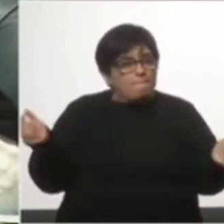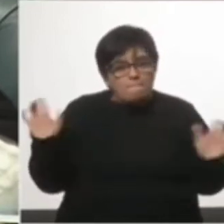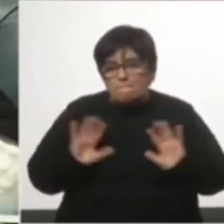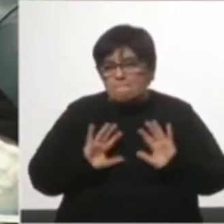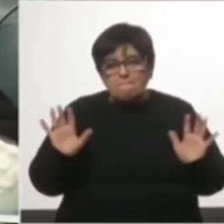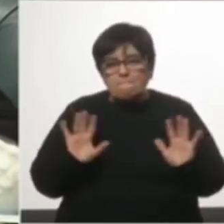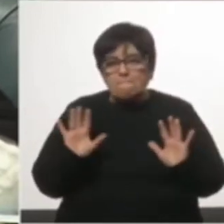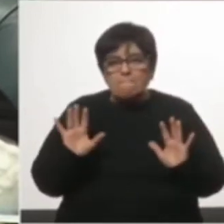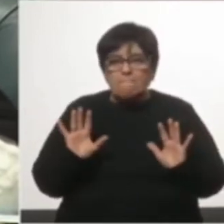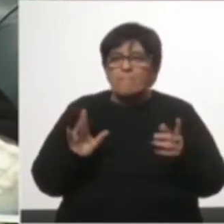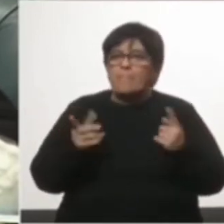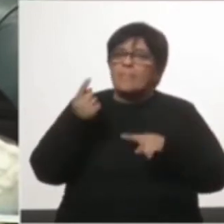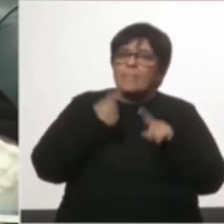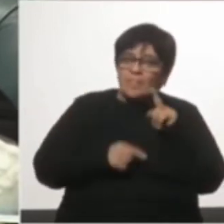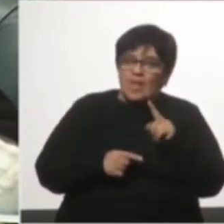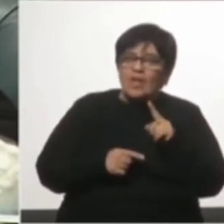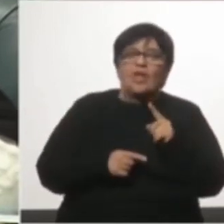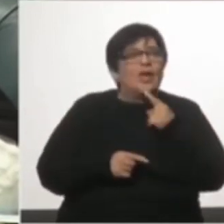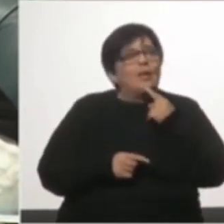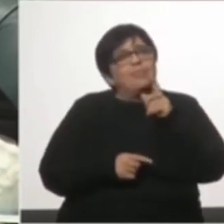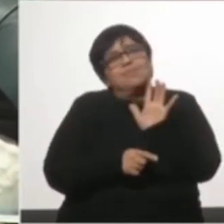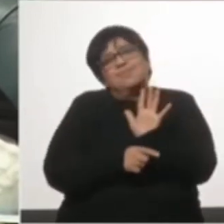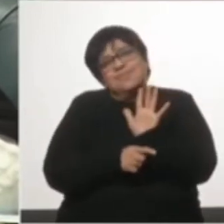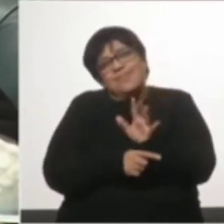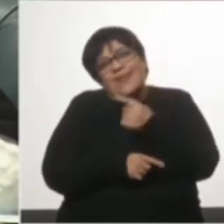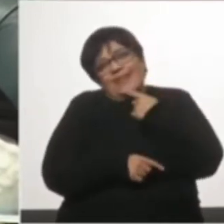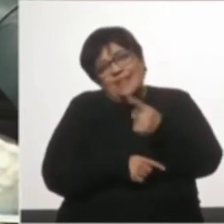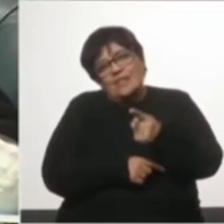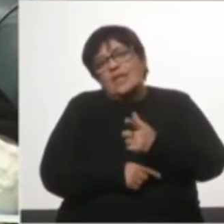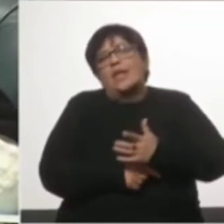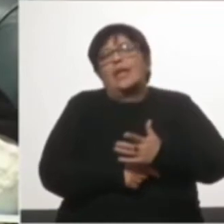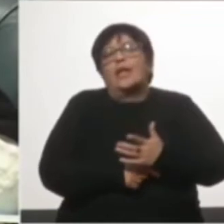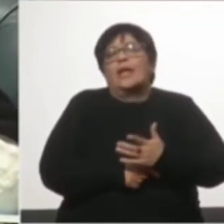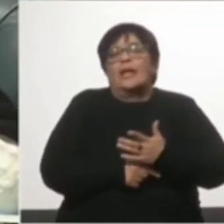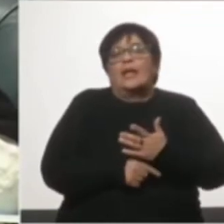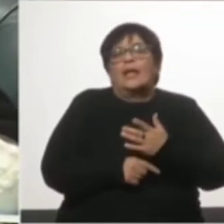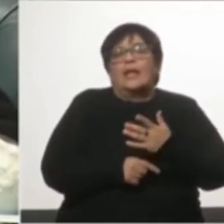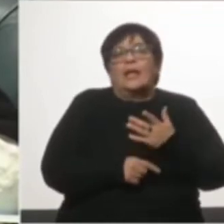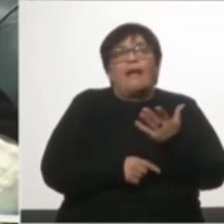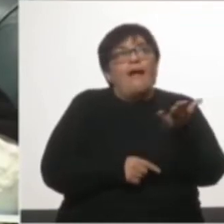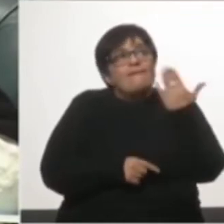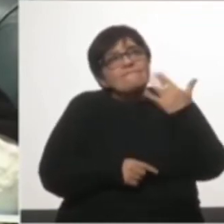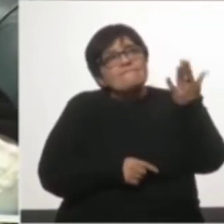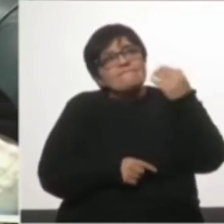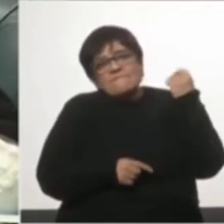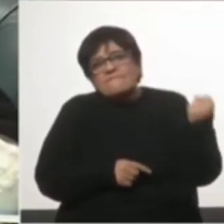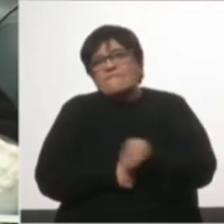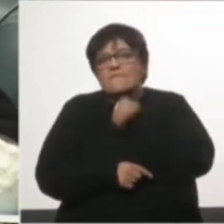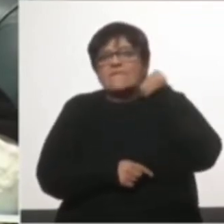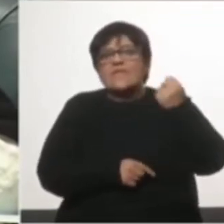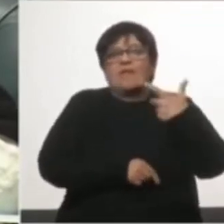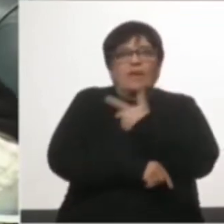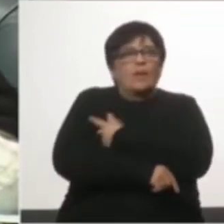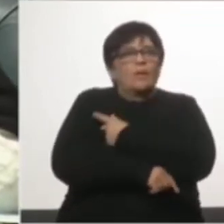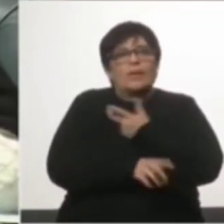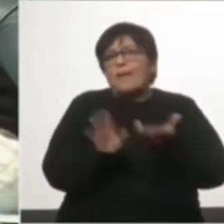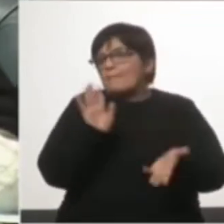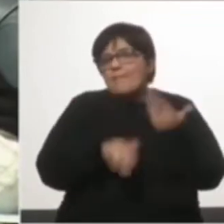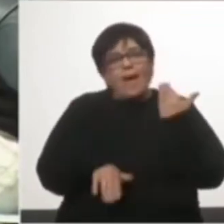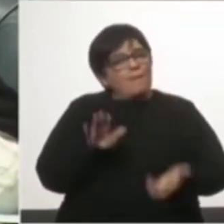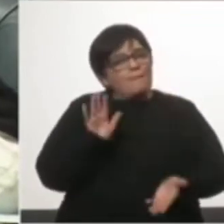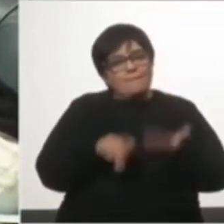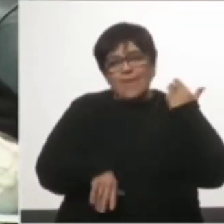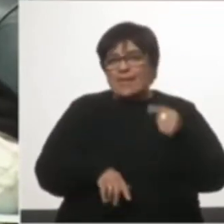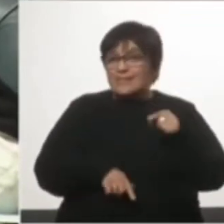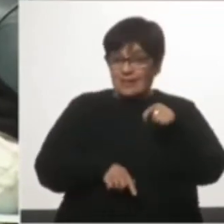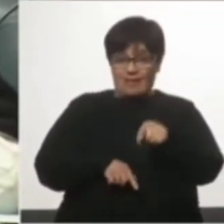clave, se decía, los reclamos por el acceso de las vacunas se vuelven cada vez más notorios. Ahí